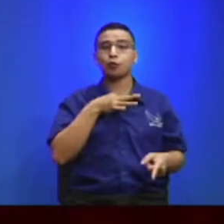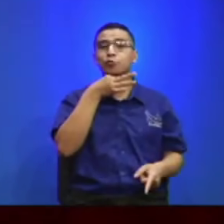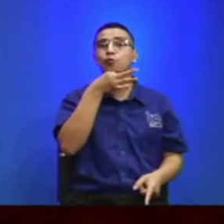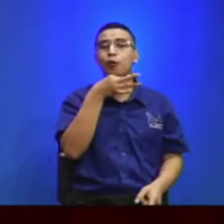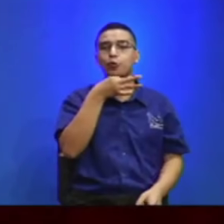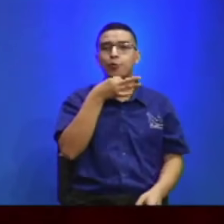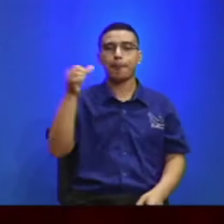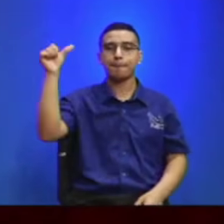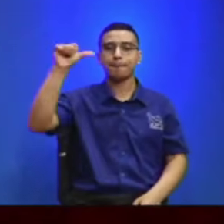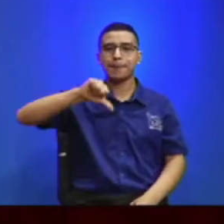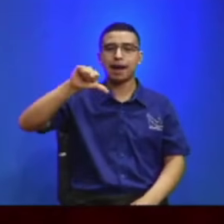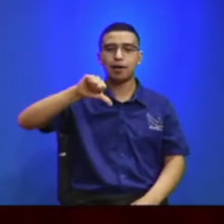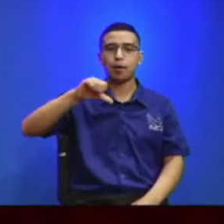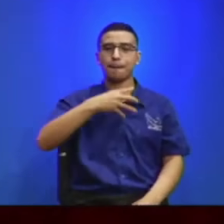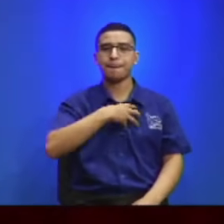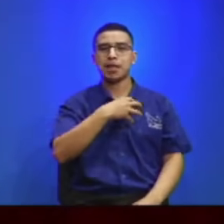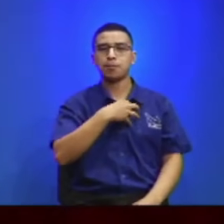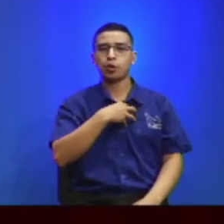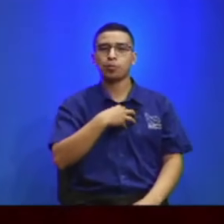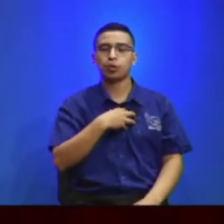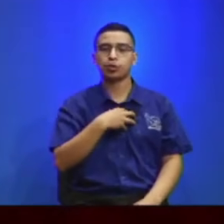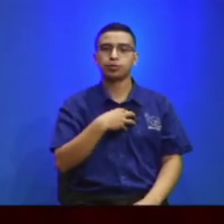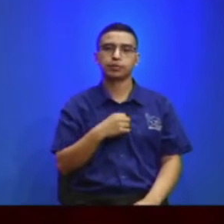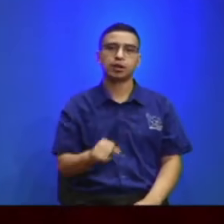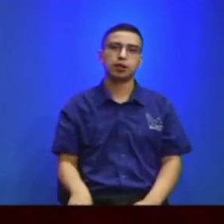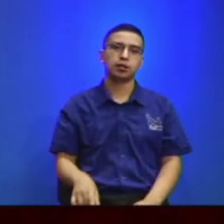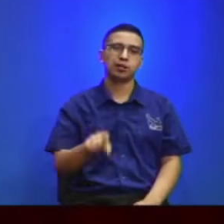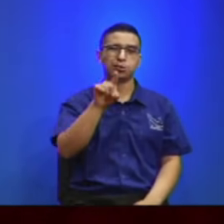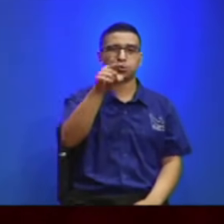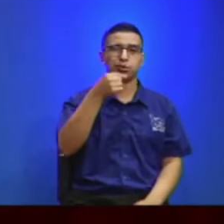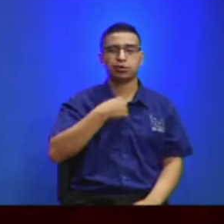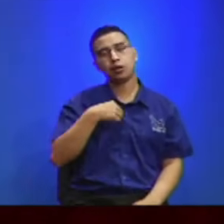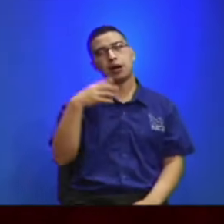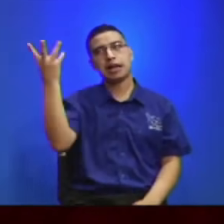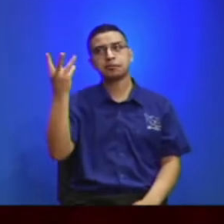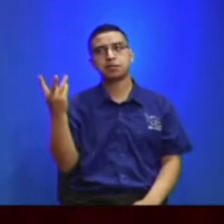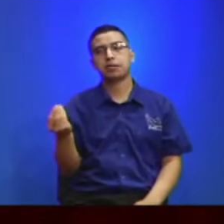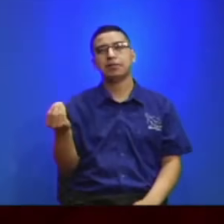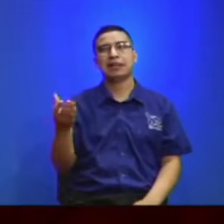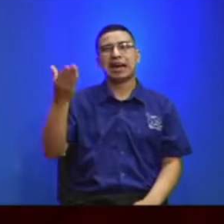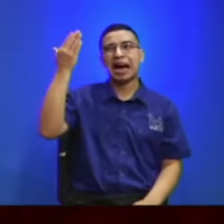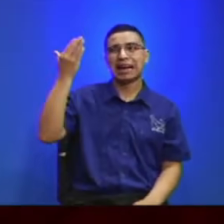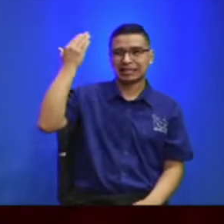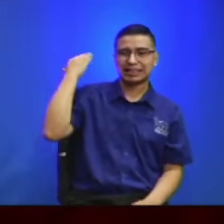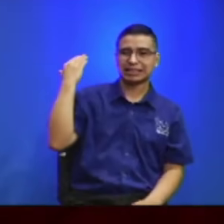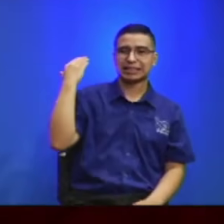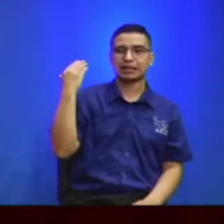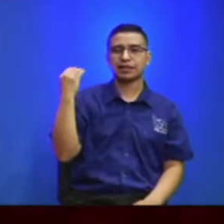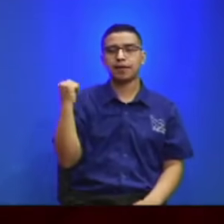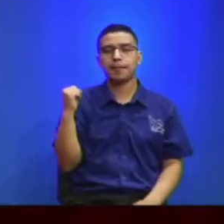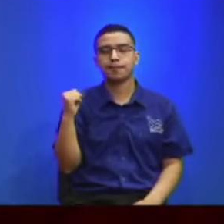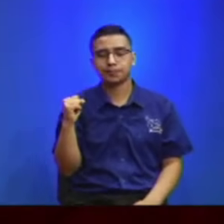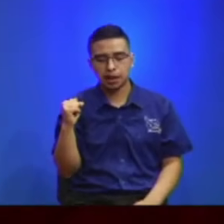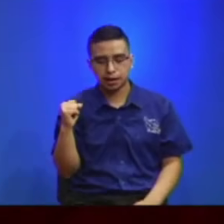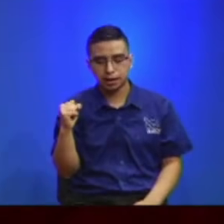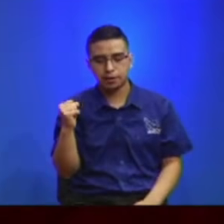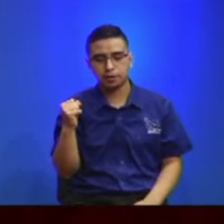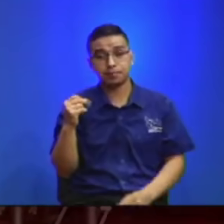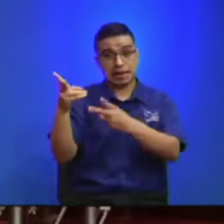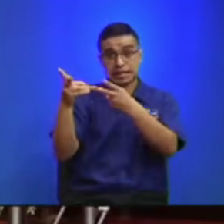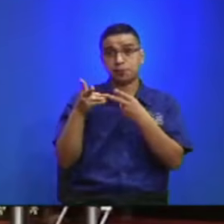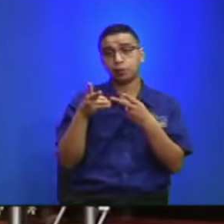porque nosotros espiritualmente venimos de filistea de egipto del mundo de babilonia